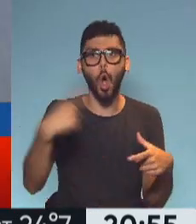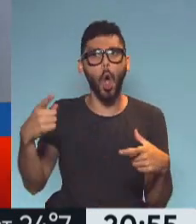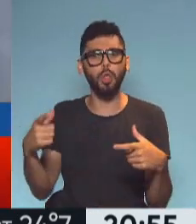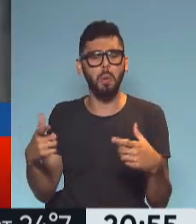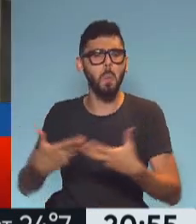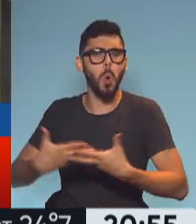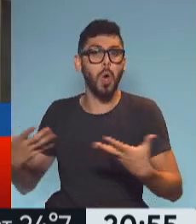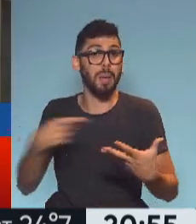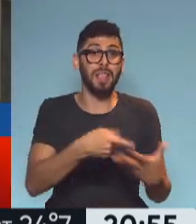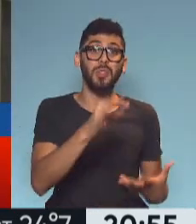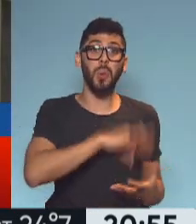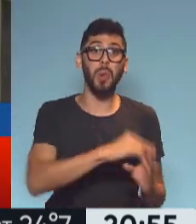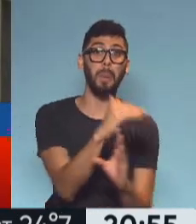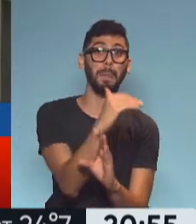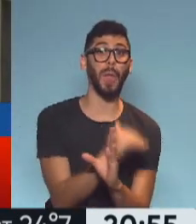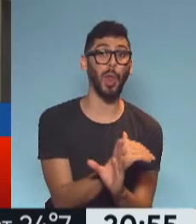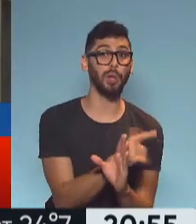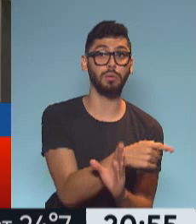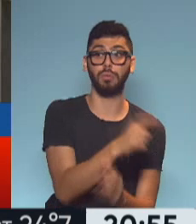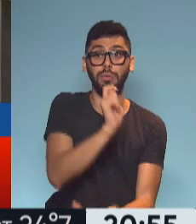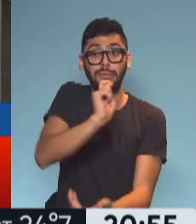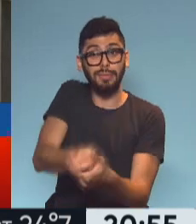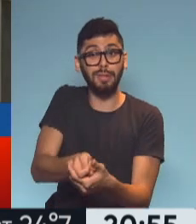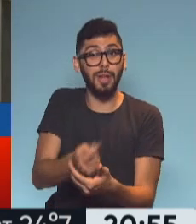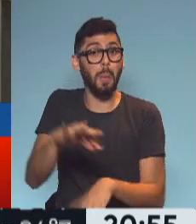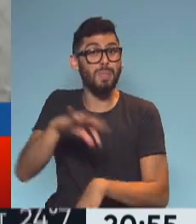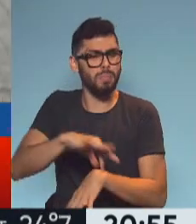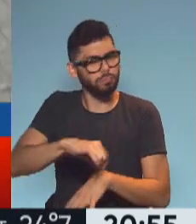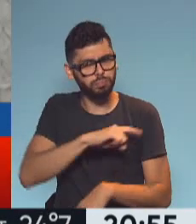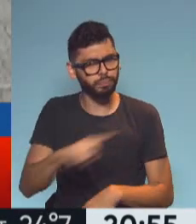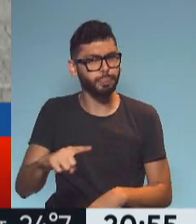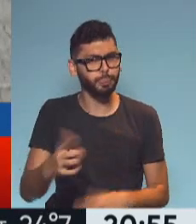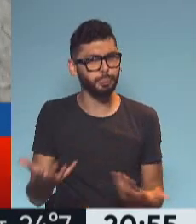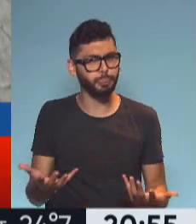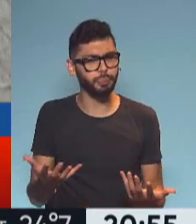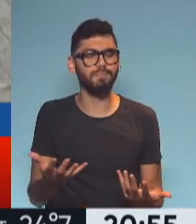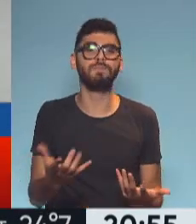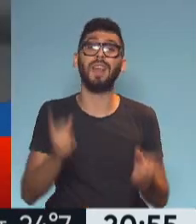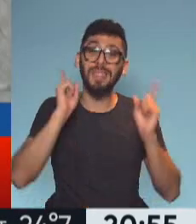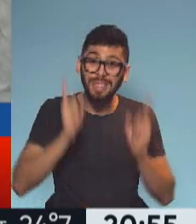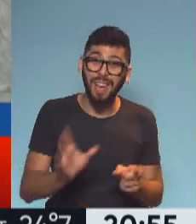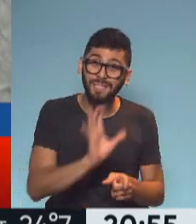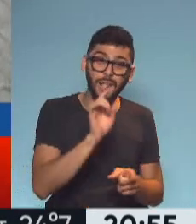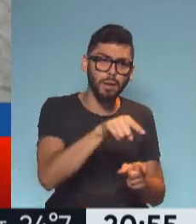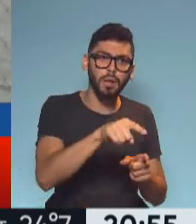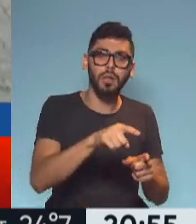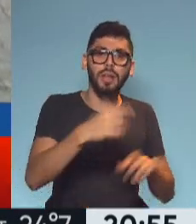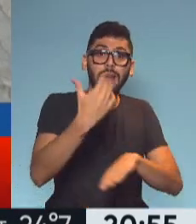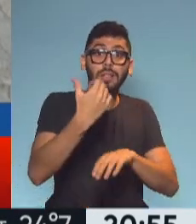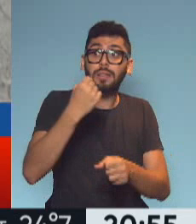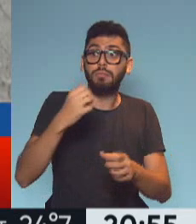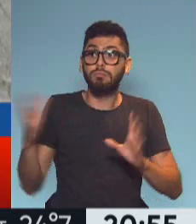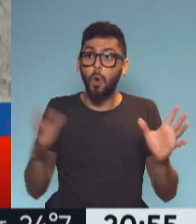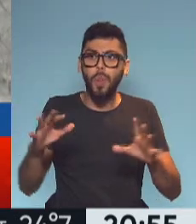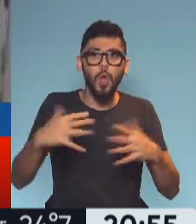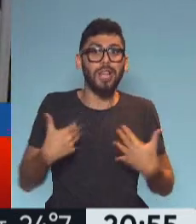los que menos ganan para poder acceder a un servicio médico. También fueron los que más trabajaron en las calles durante las